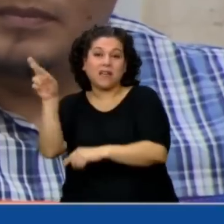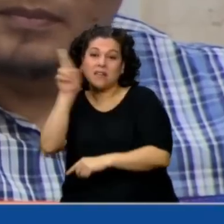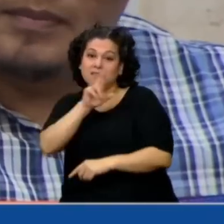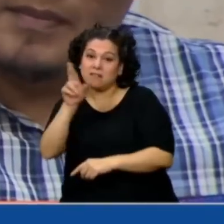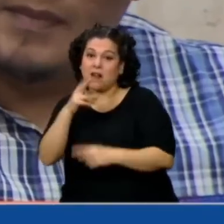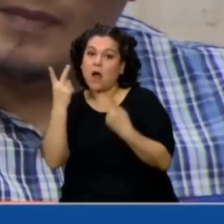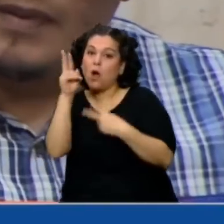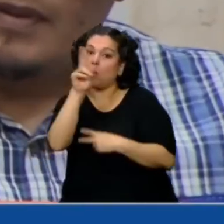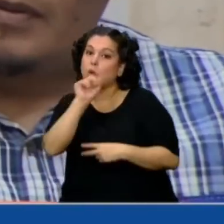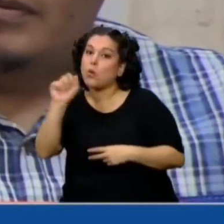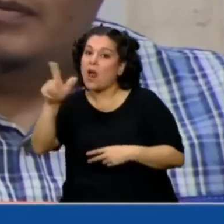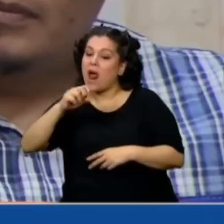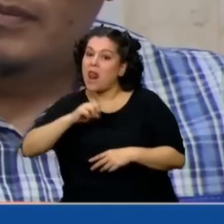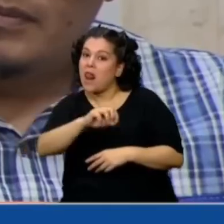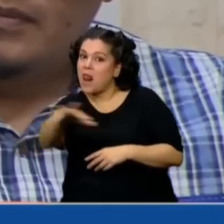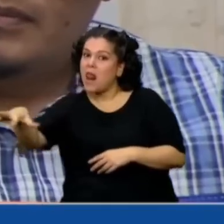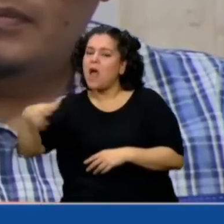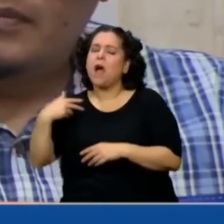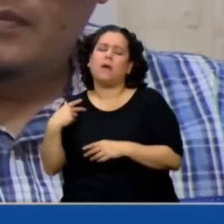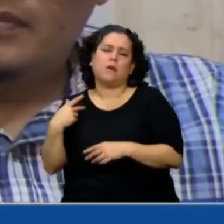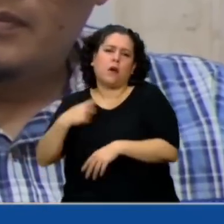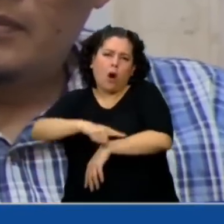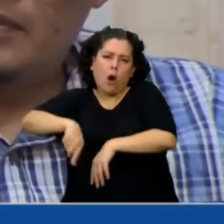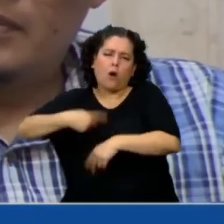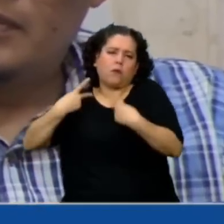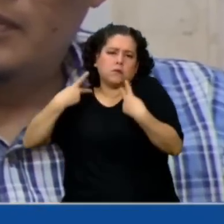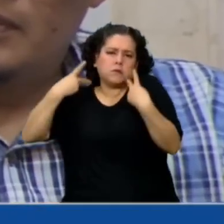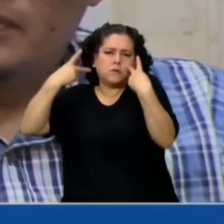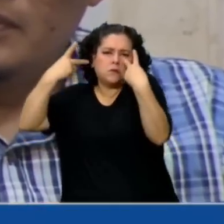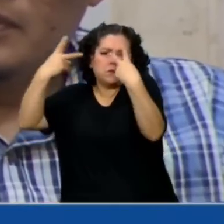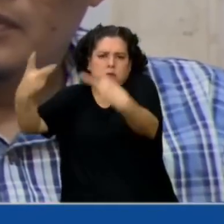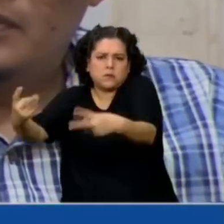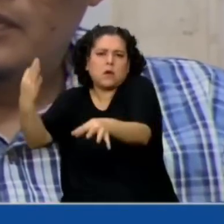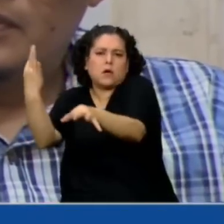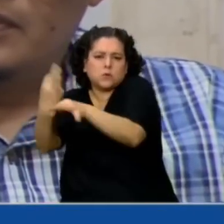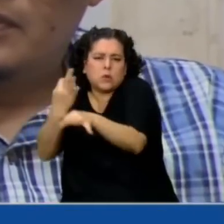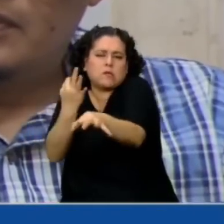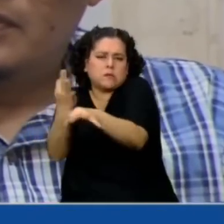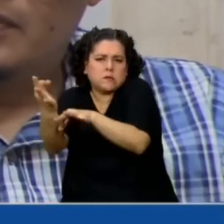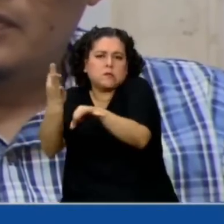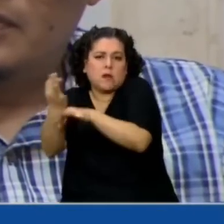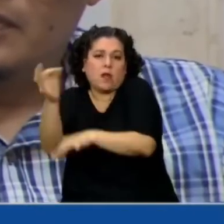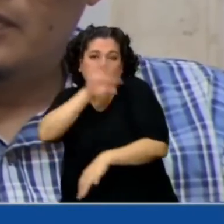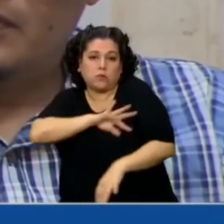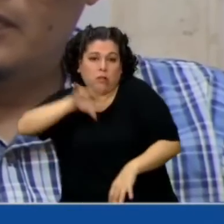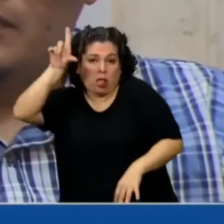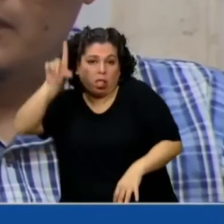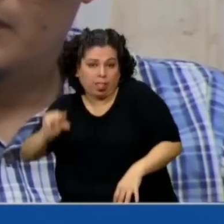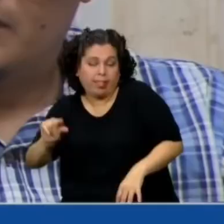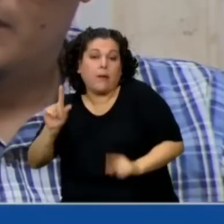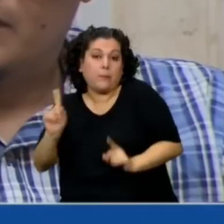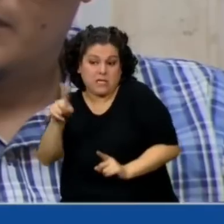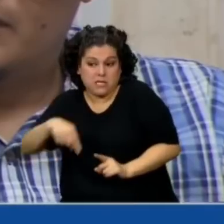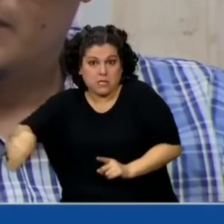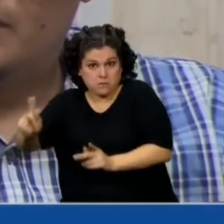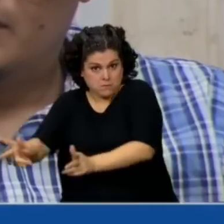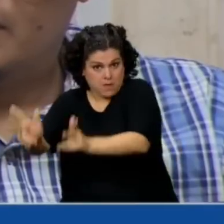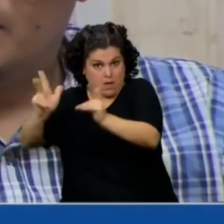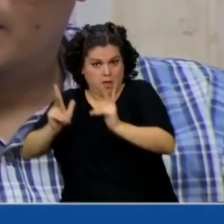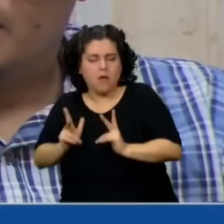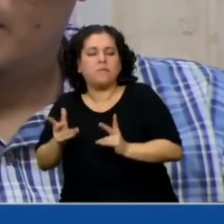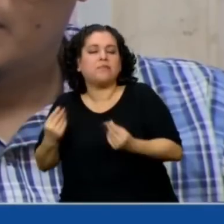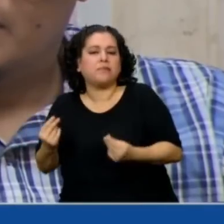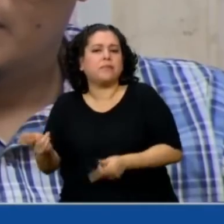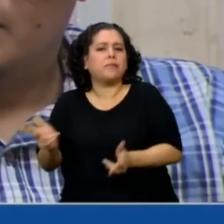las semanas para llegar a las escuelas para que después le paguen salario de hambre, nos dijeron, ¿saben qué?